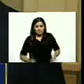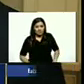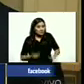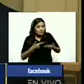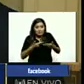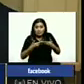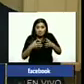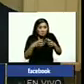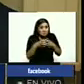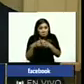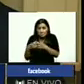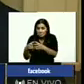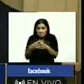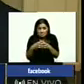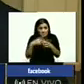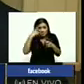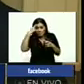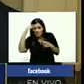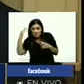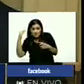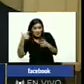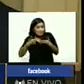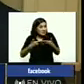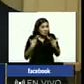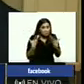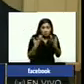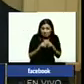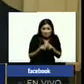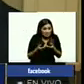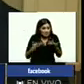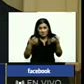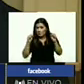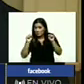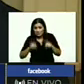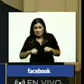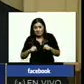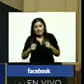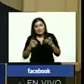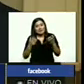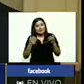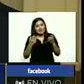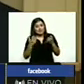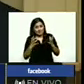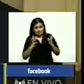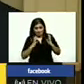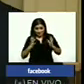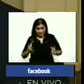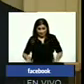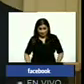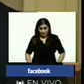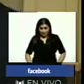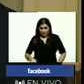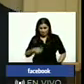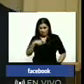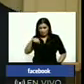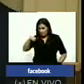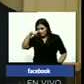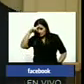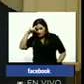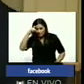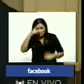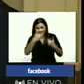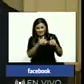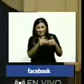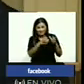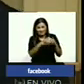derechos políticos no hay derechos sociales no se puede reclamar al ámbito gubernamental por un desempeño en eficaz es por eso que hay que